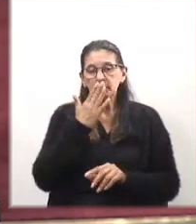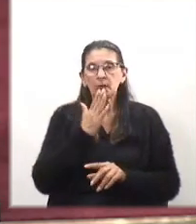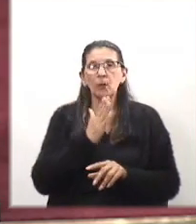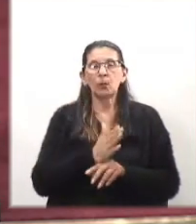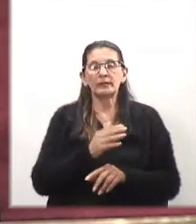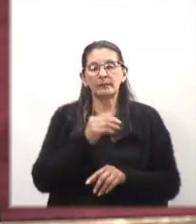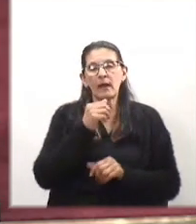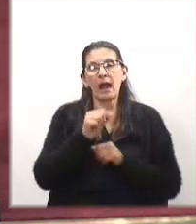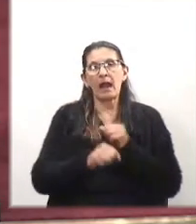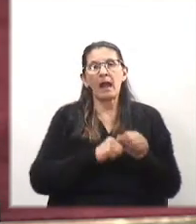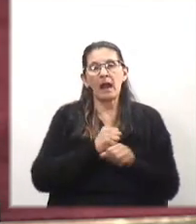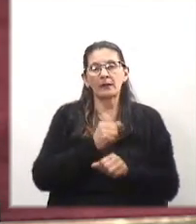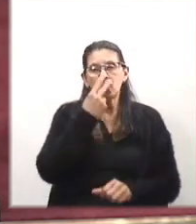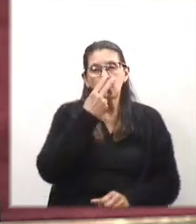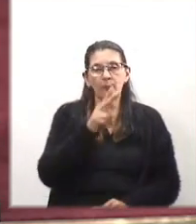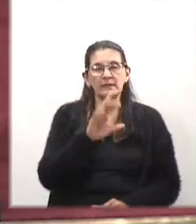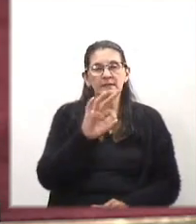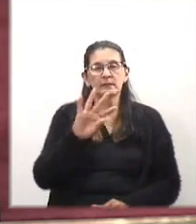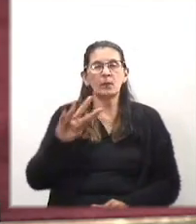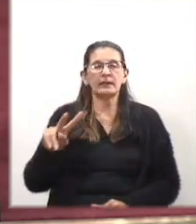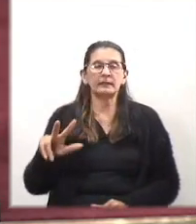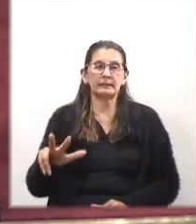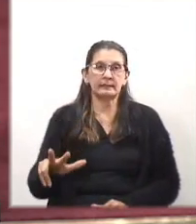redacción al año 2043, dicha